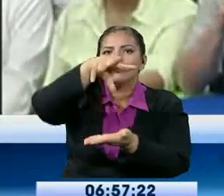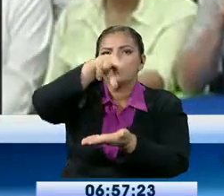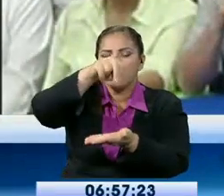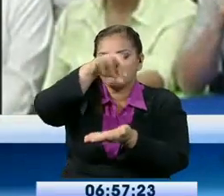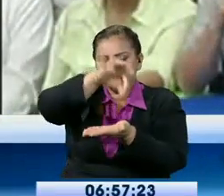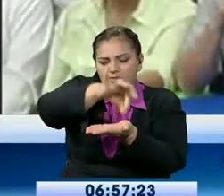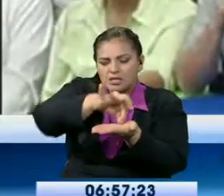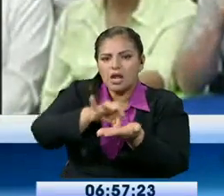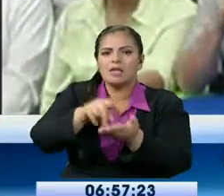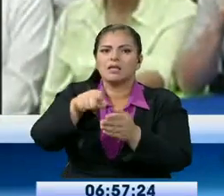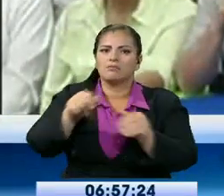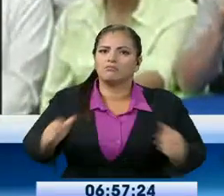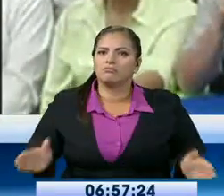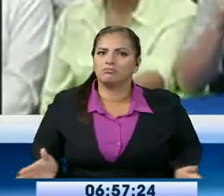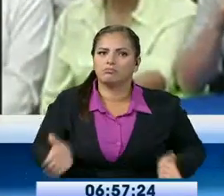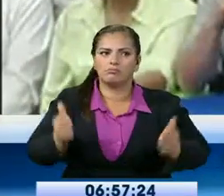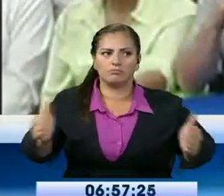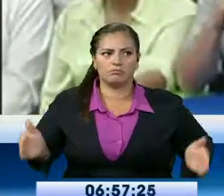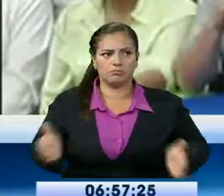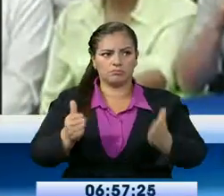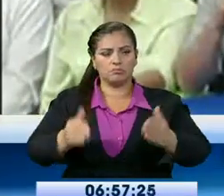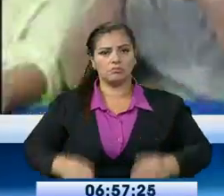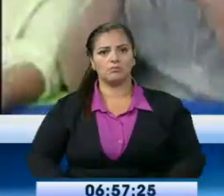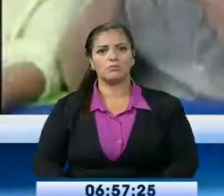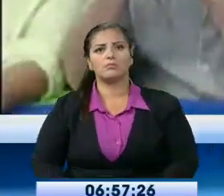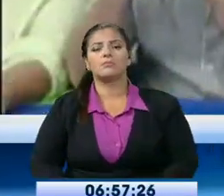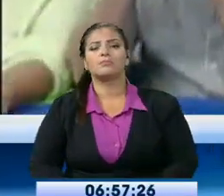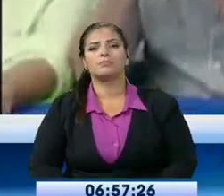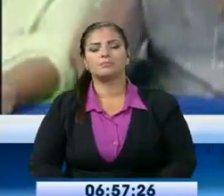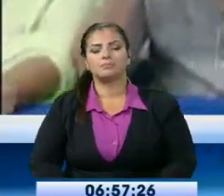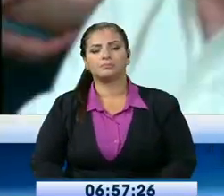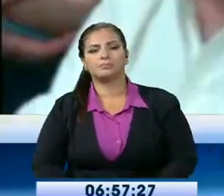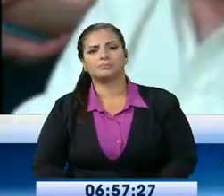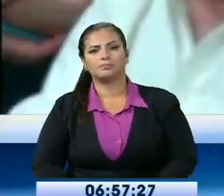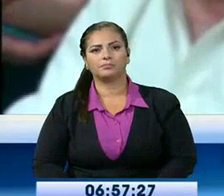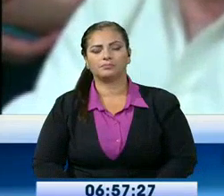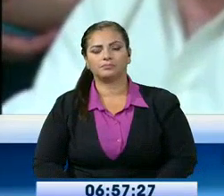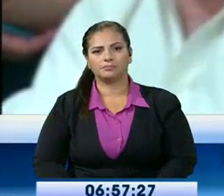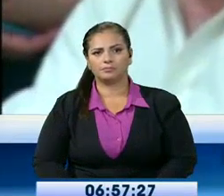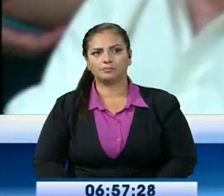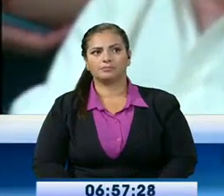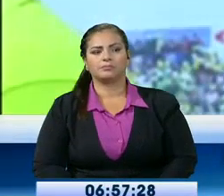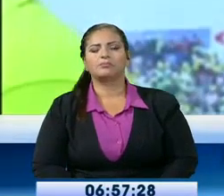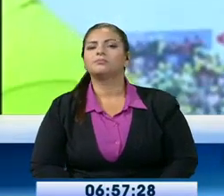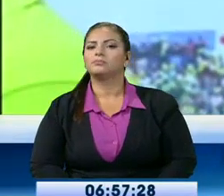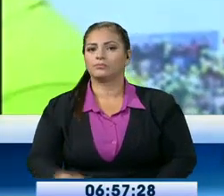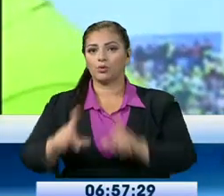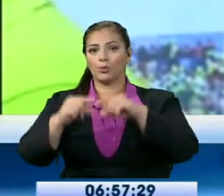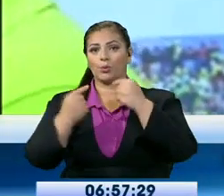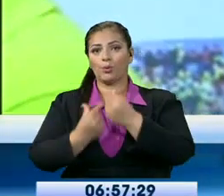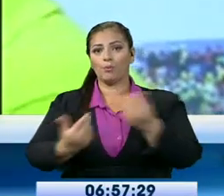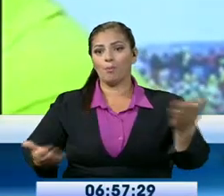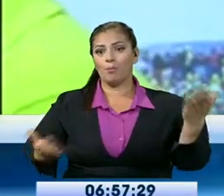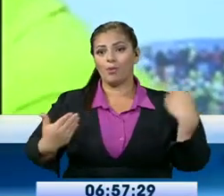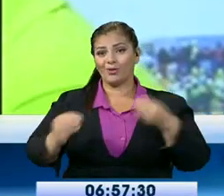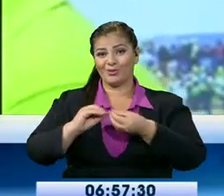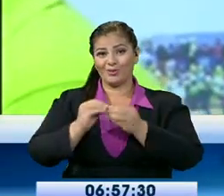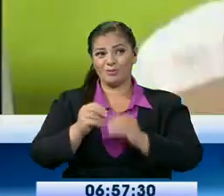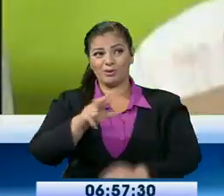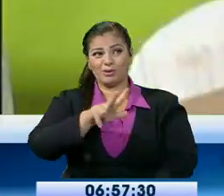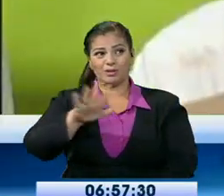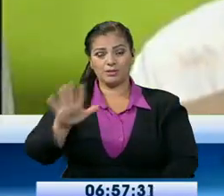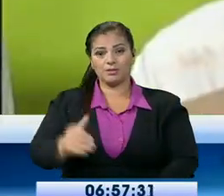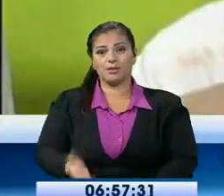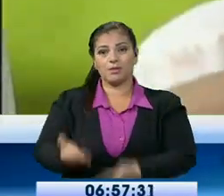busca eliminar la reelección indefinida, que lo podría afectar directamente. En el ala correísta reaccionaron de inmediato.